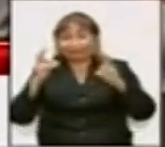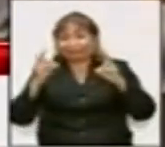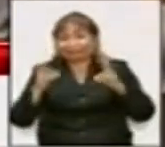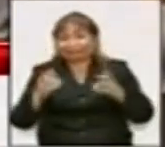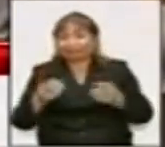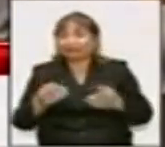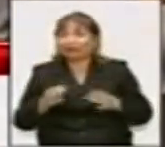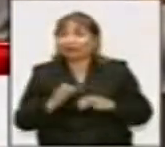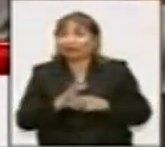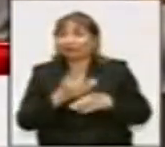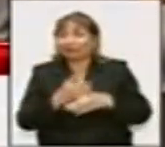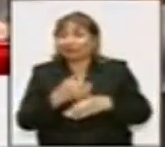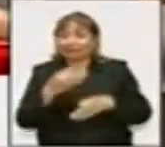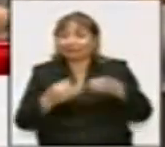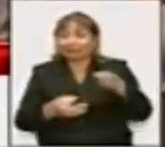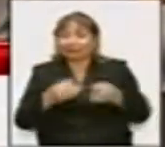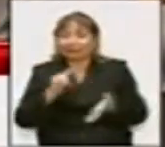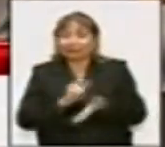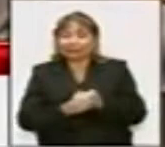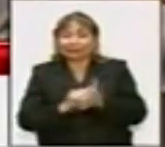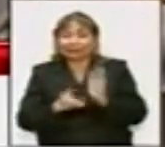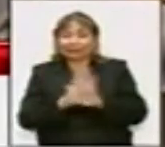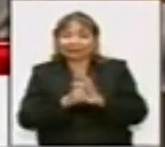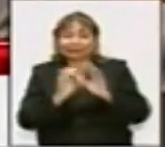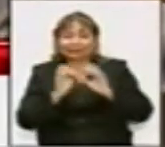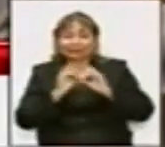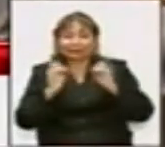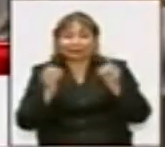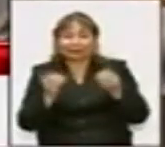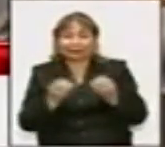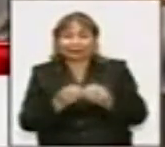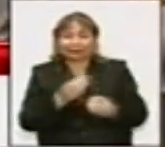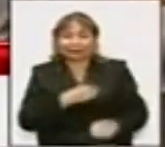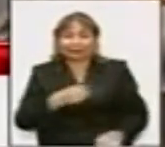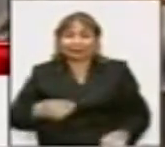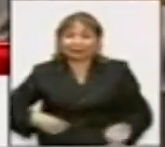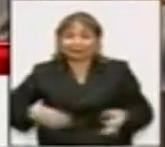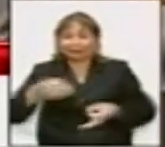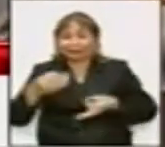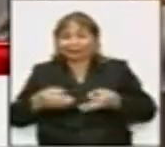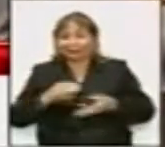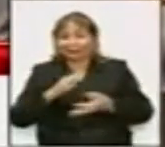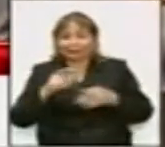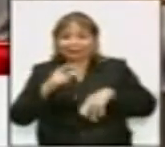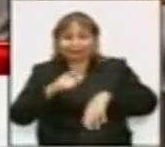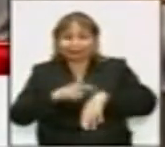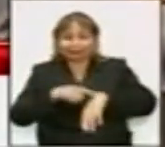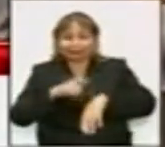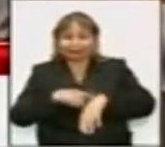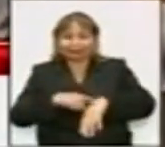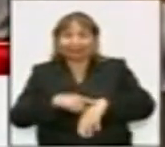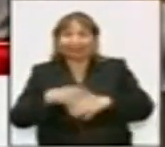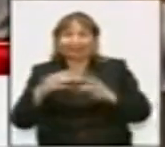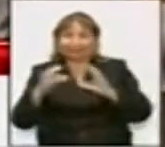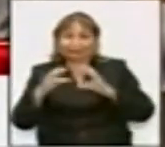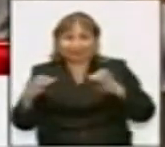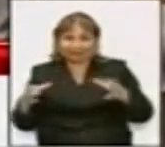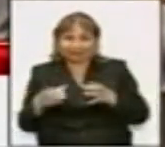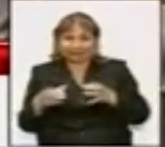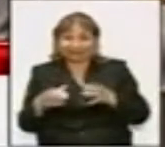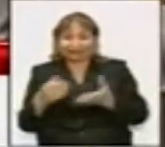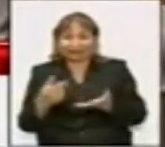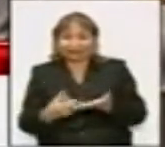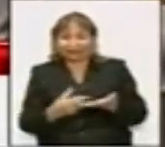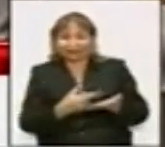son la reforma la justicia la aprobación de la ley orgánica del ministerio público es el momento como para que el congreso ponga en el